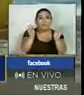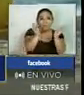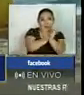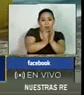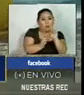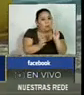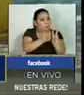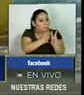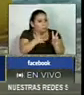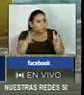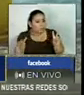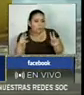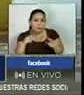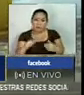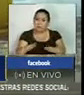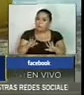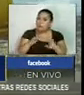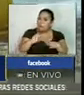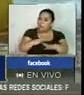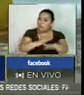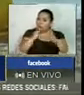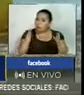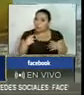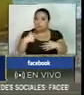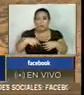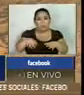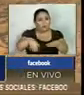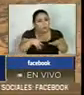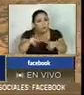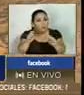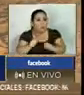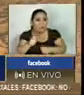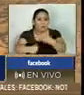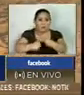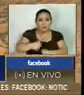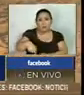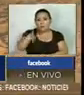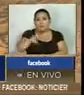se suavizaron las restricciones nacionales a los deportes al aire libre.